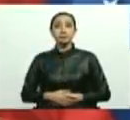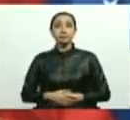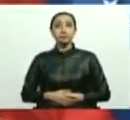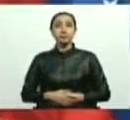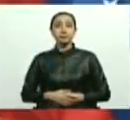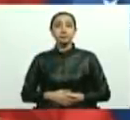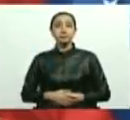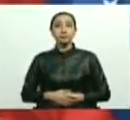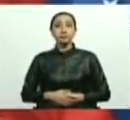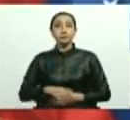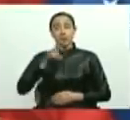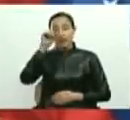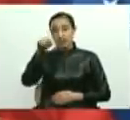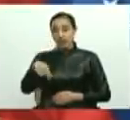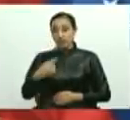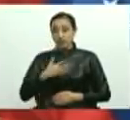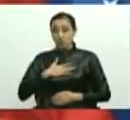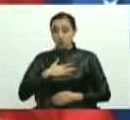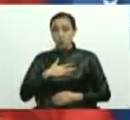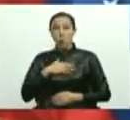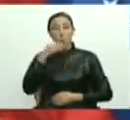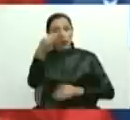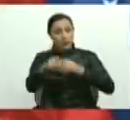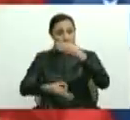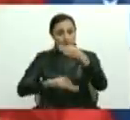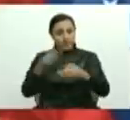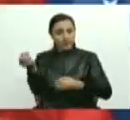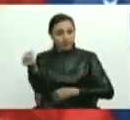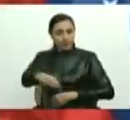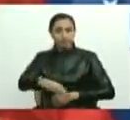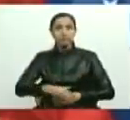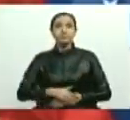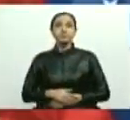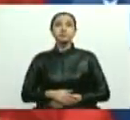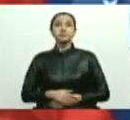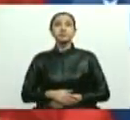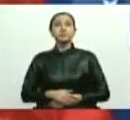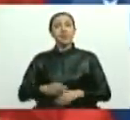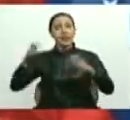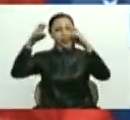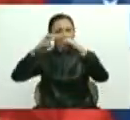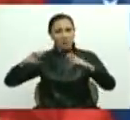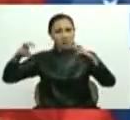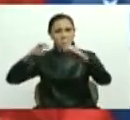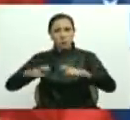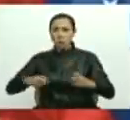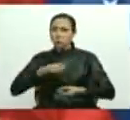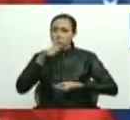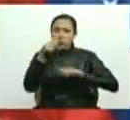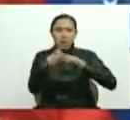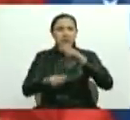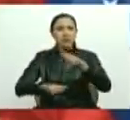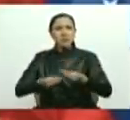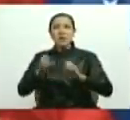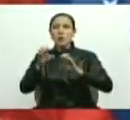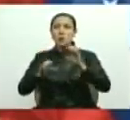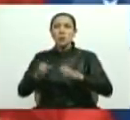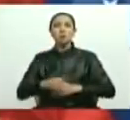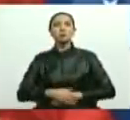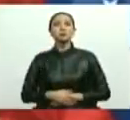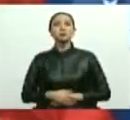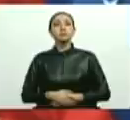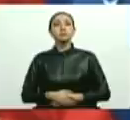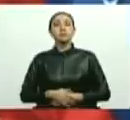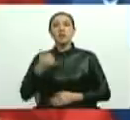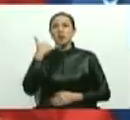Quiero igualmente agregar que en las primeras experticias realizadas a equipos